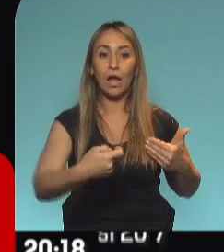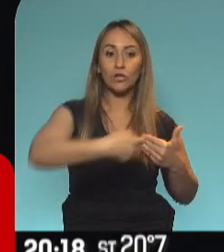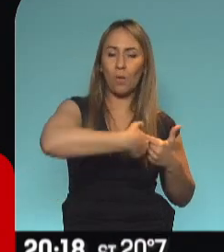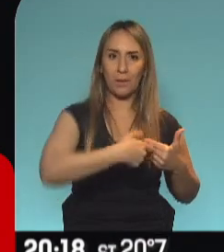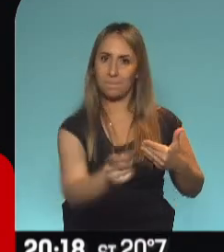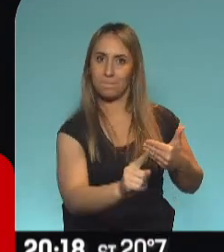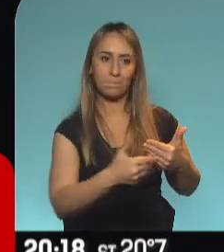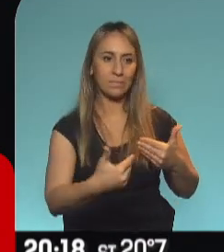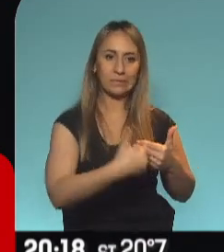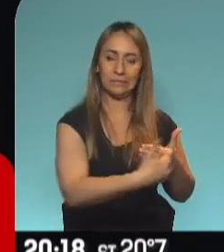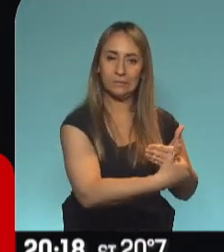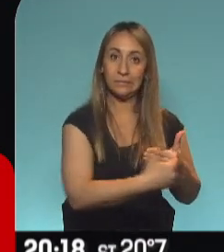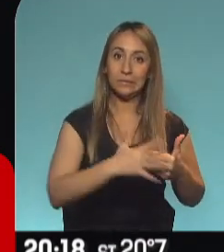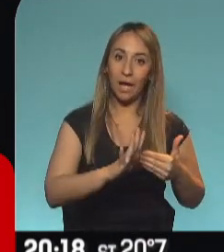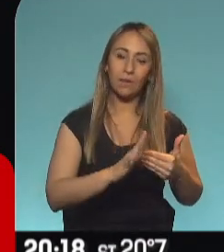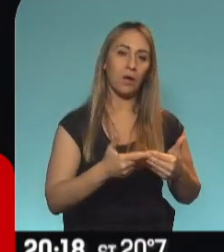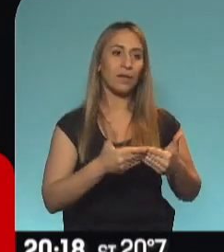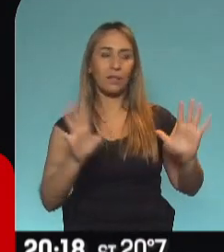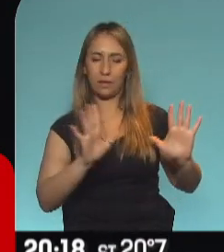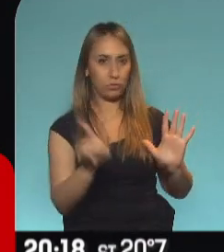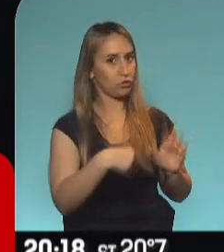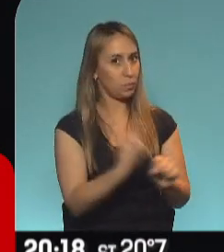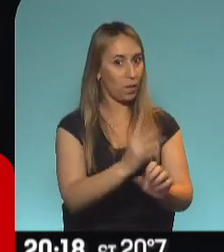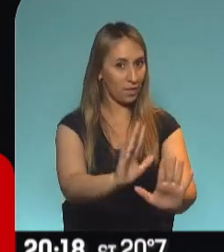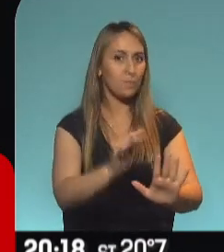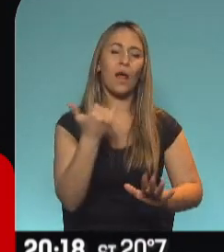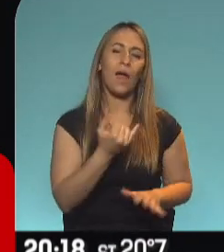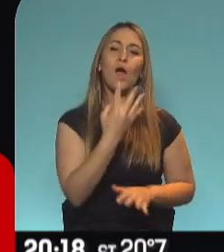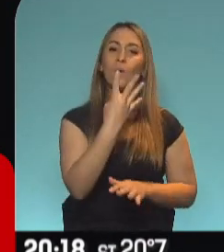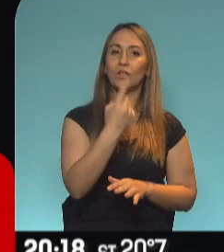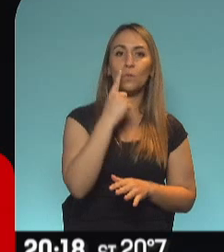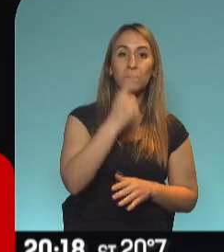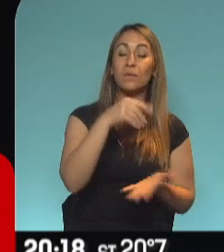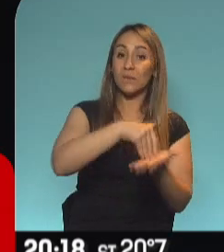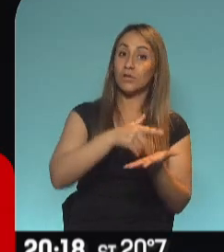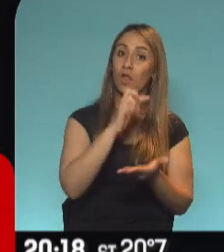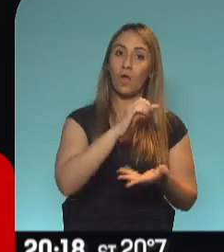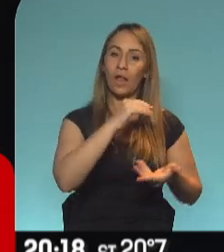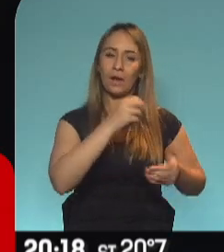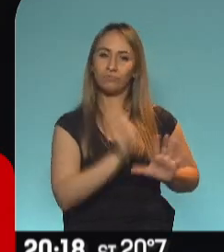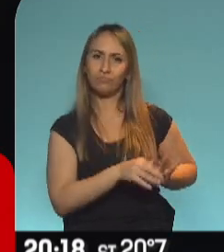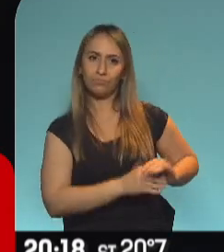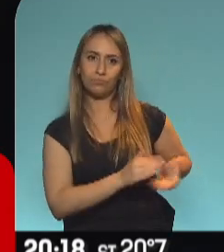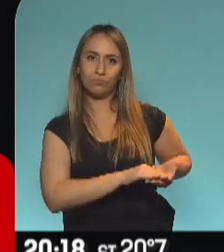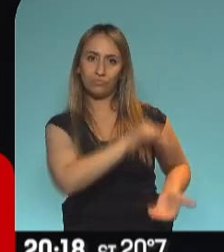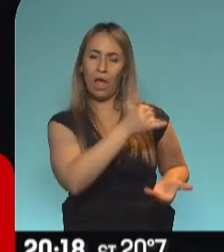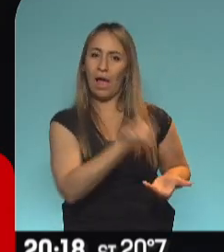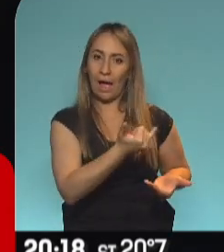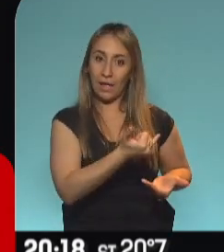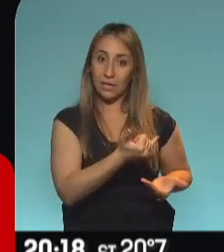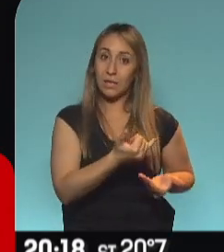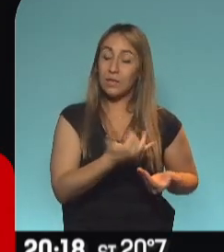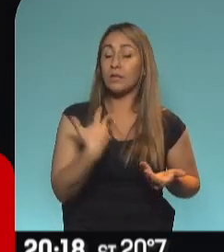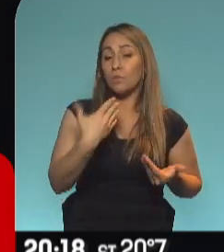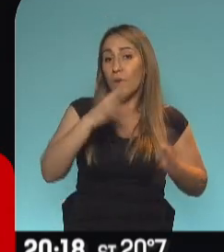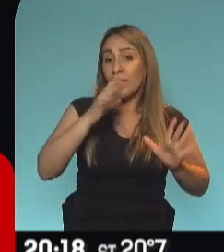los controles de capital tal como están. Pero hay 41 mil millones de dólares de reservas, de las cuales hay una parte importante que se pueden hacer líquidas de un momento